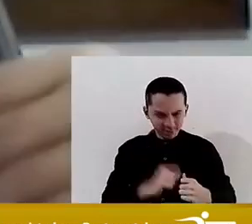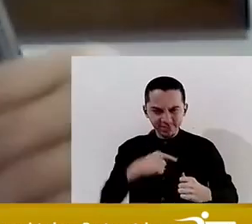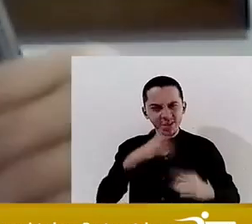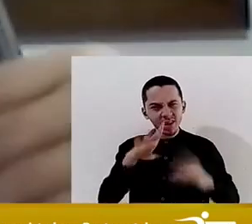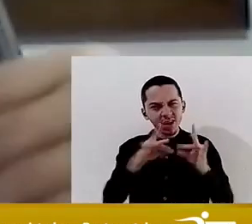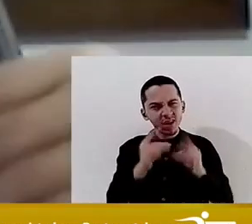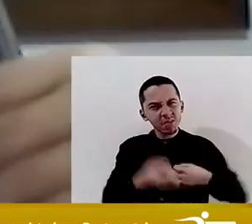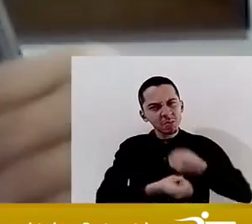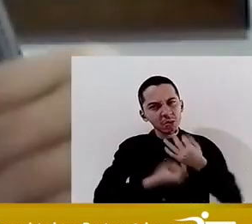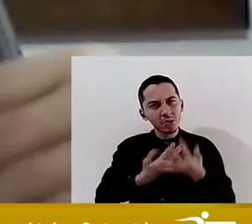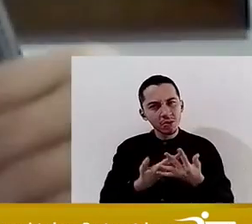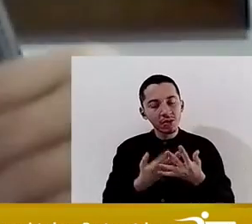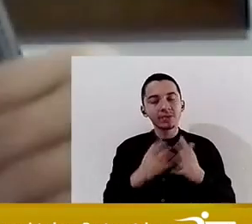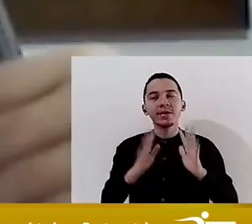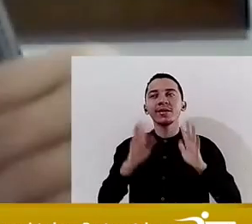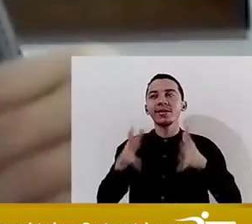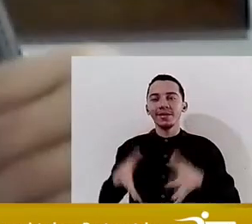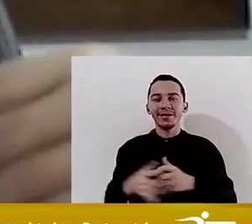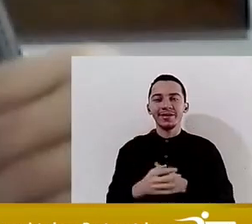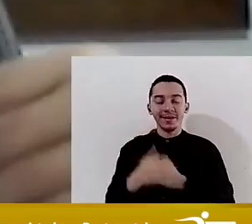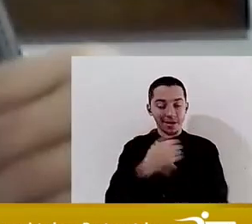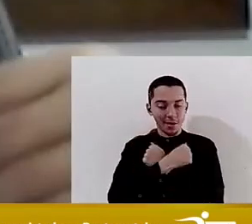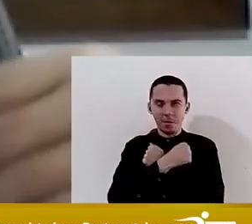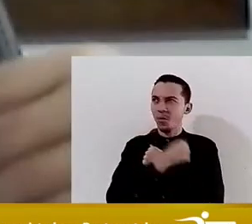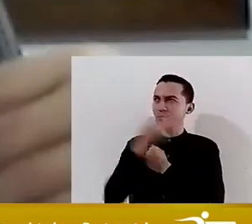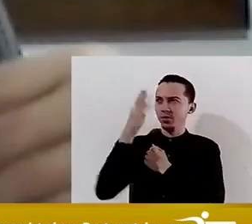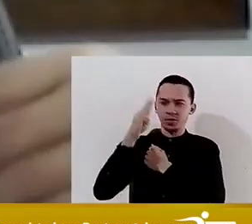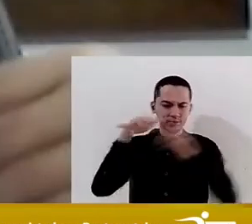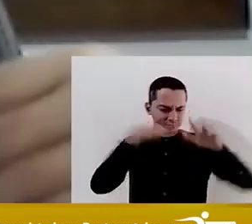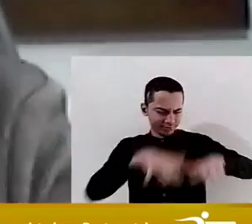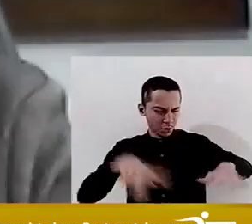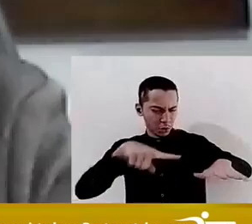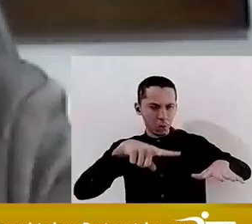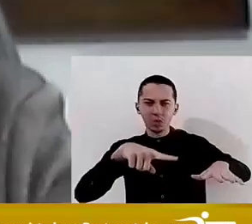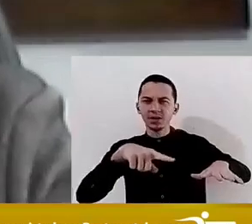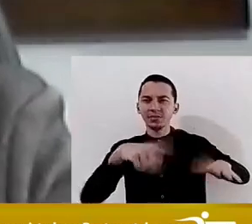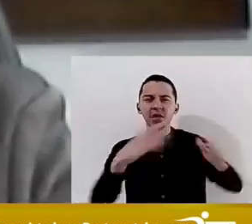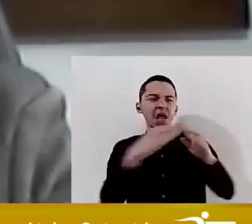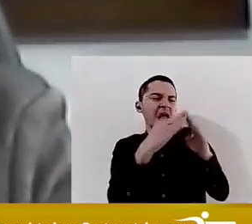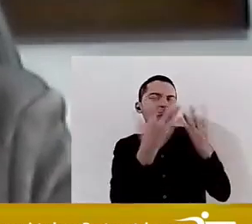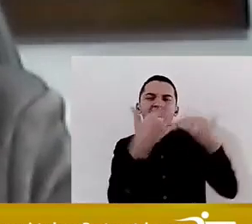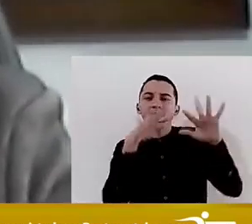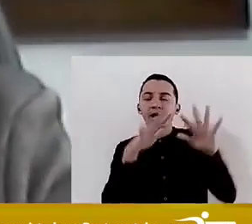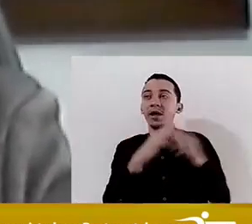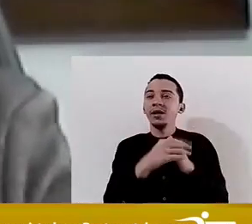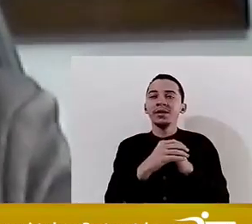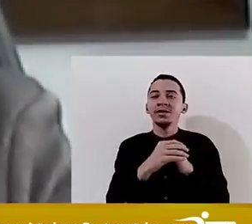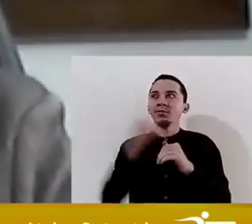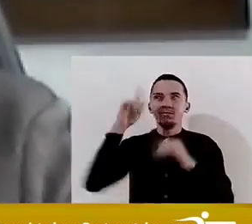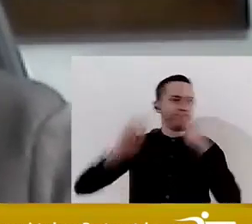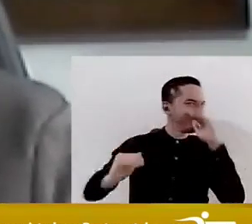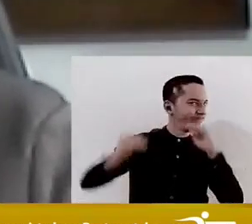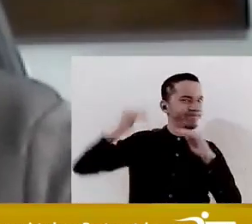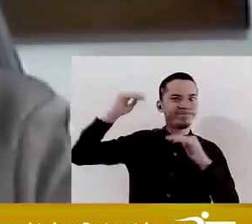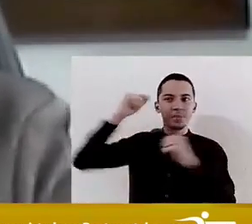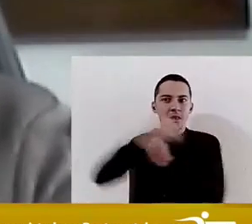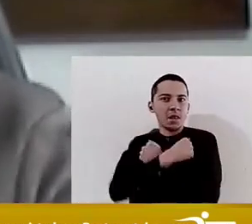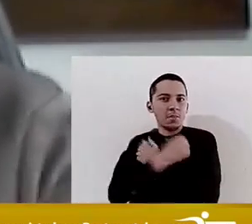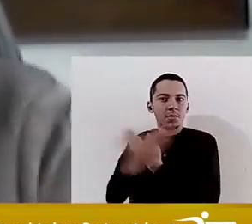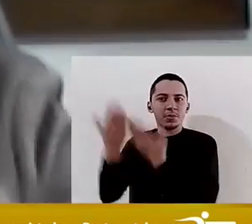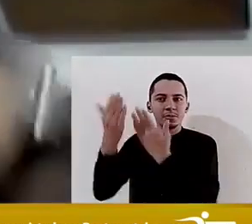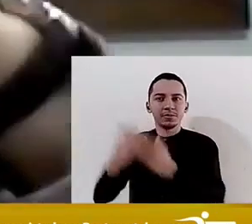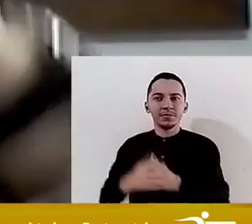Dios sobre todas las cosas. El que nos lleva a nosotros a dejar de ser